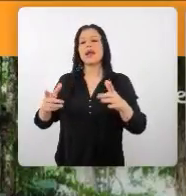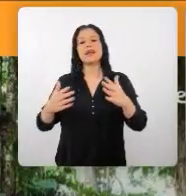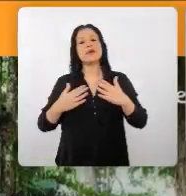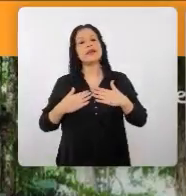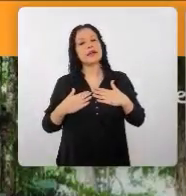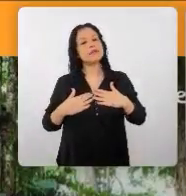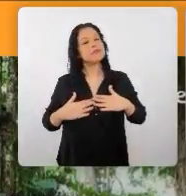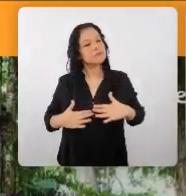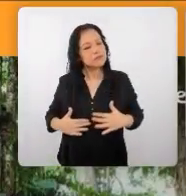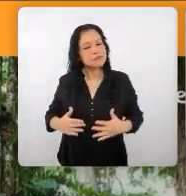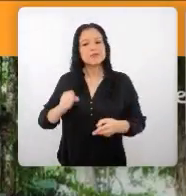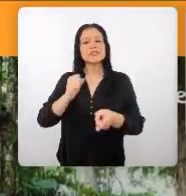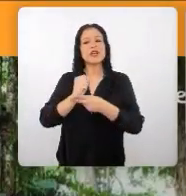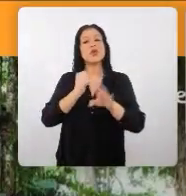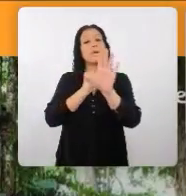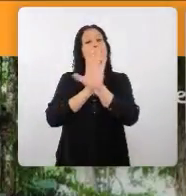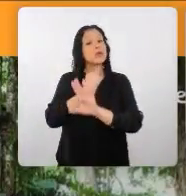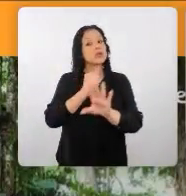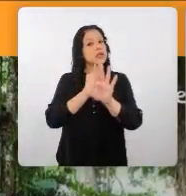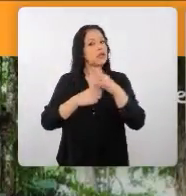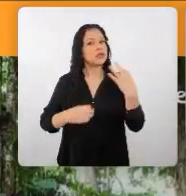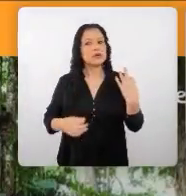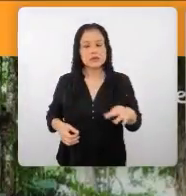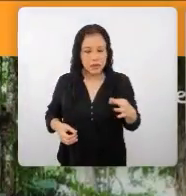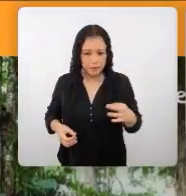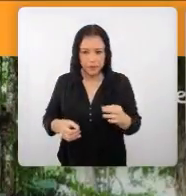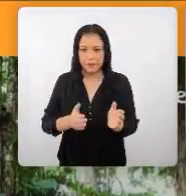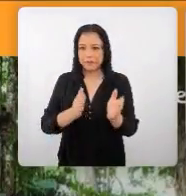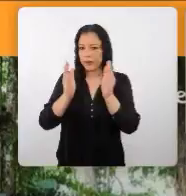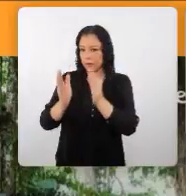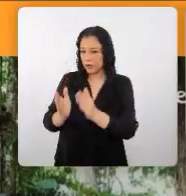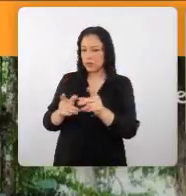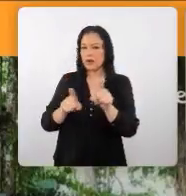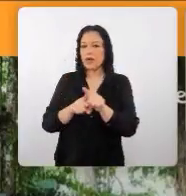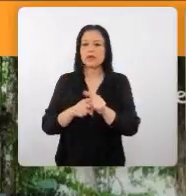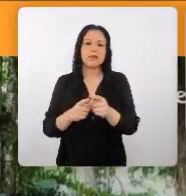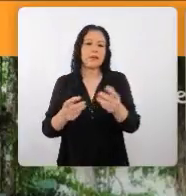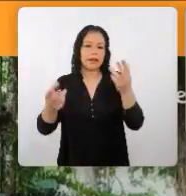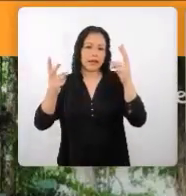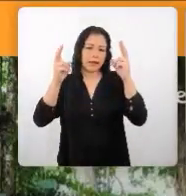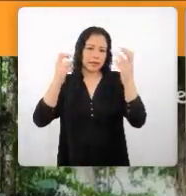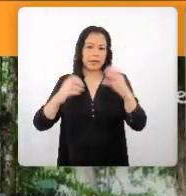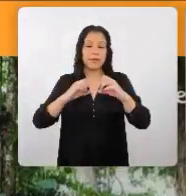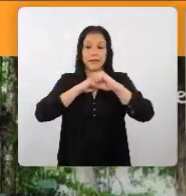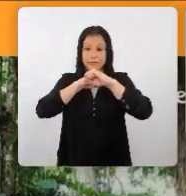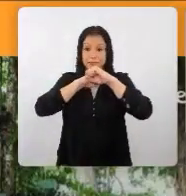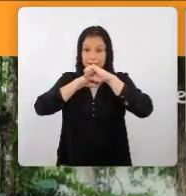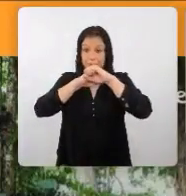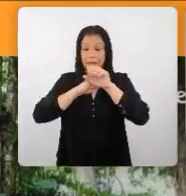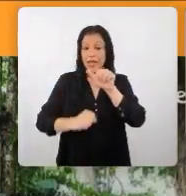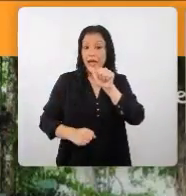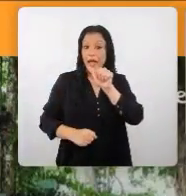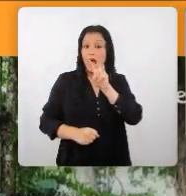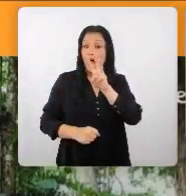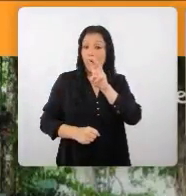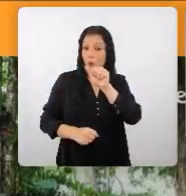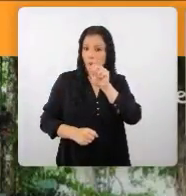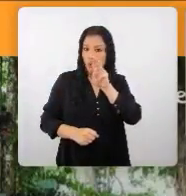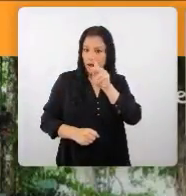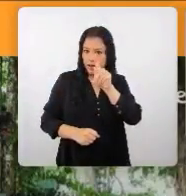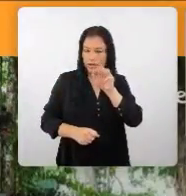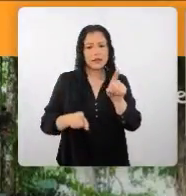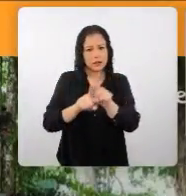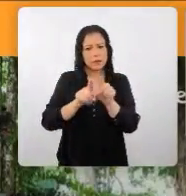estar seguros. Por otro lado, en el marco de esta campaña Awaken, también hemos realizado